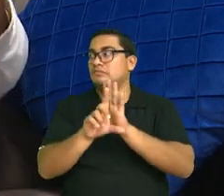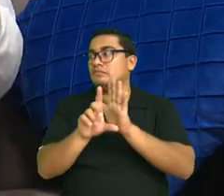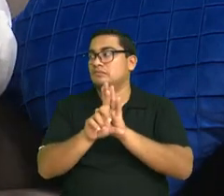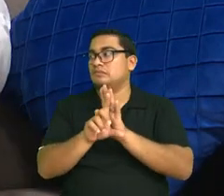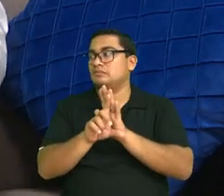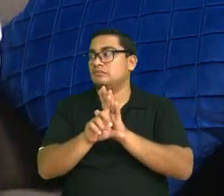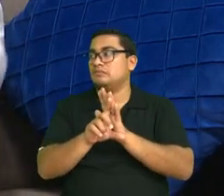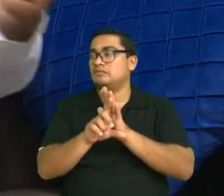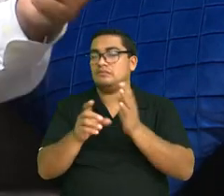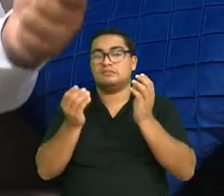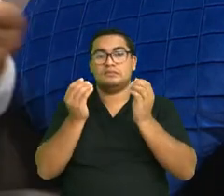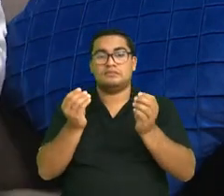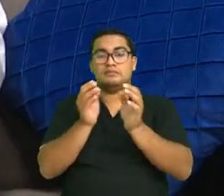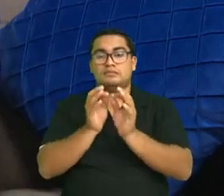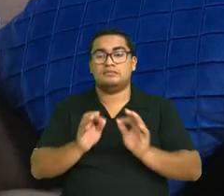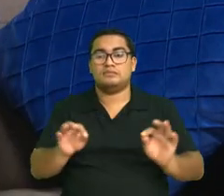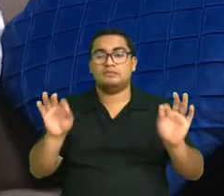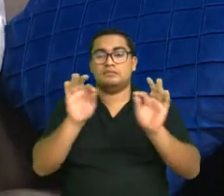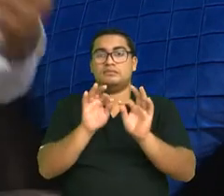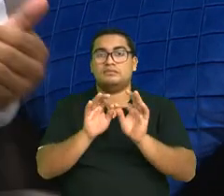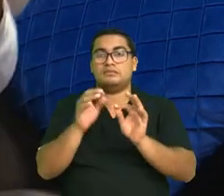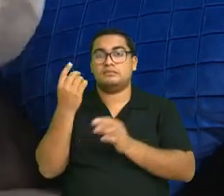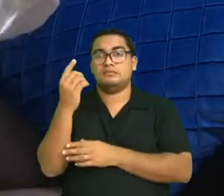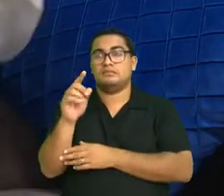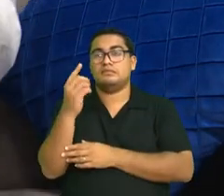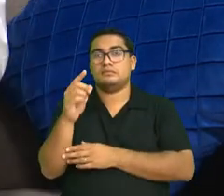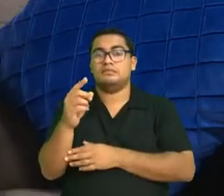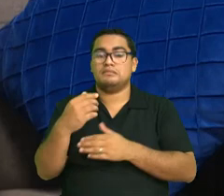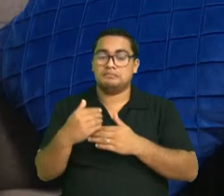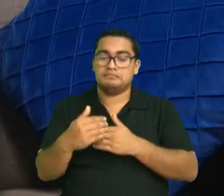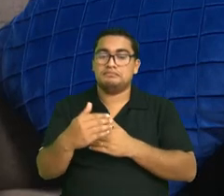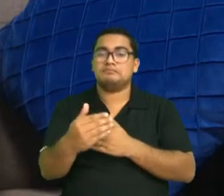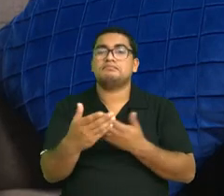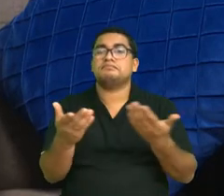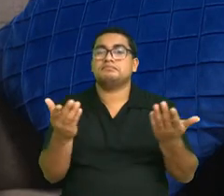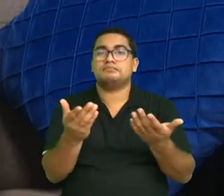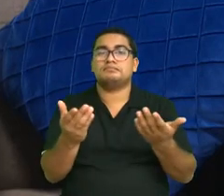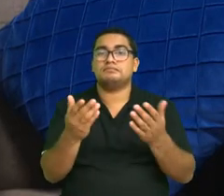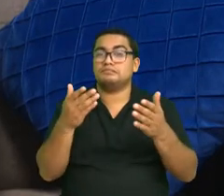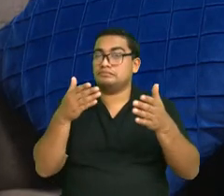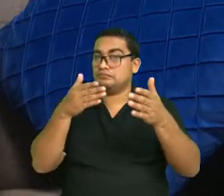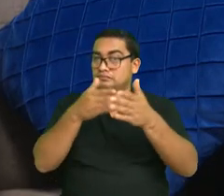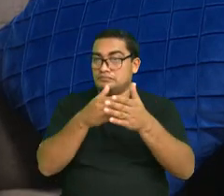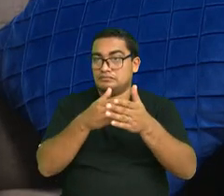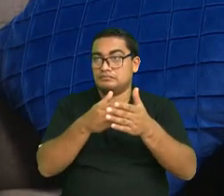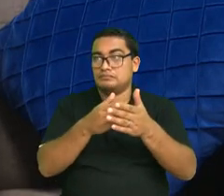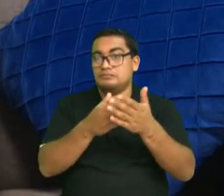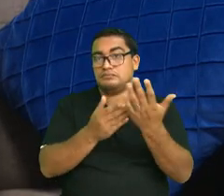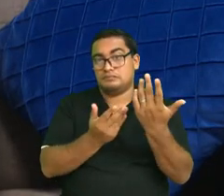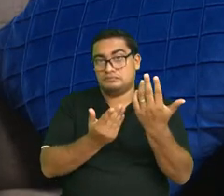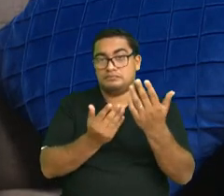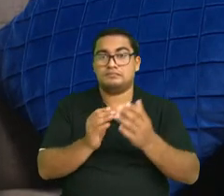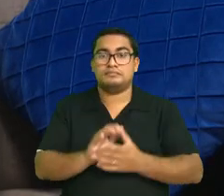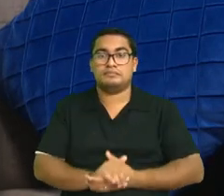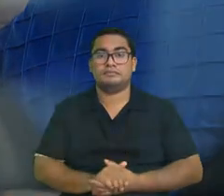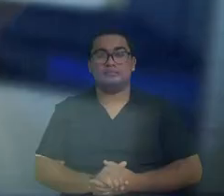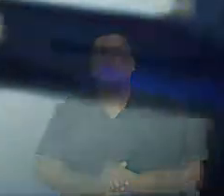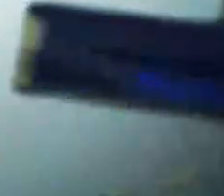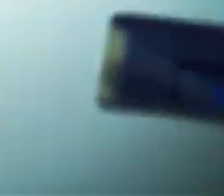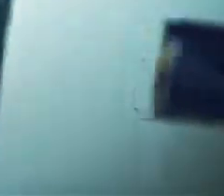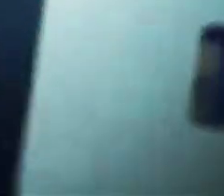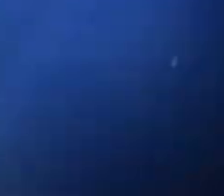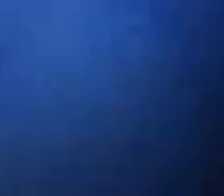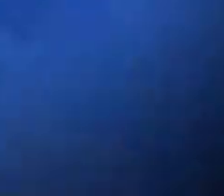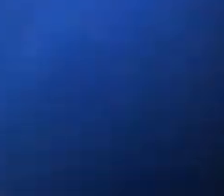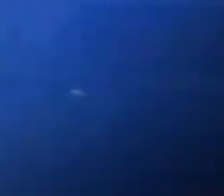bastante robusto que garantiza derechos en adelante, claro. Que es lo que sigue. Tenemos que hacer una breve pausa y ya volvemos.